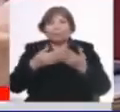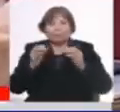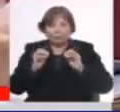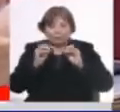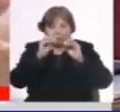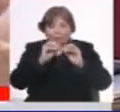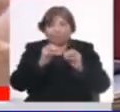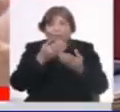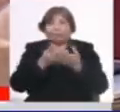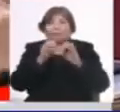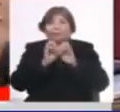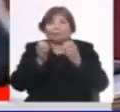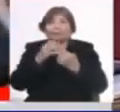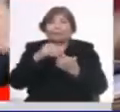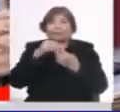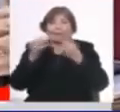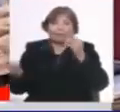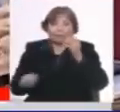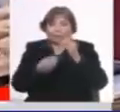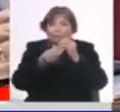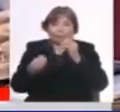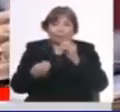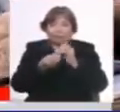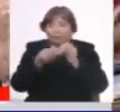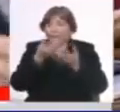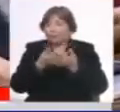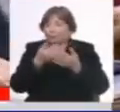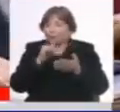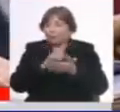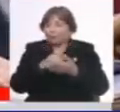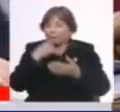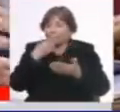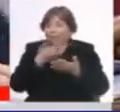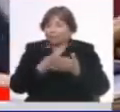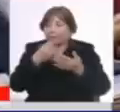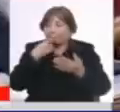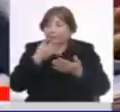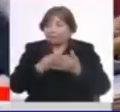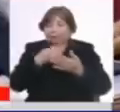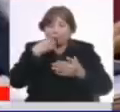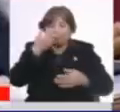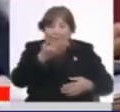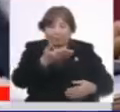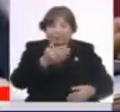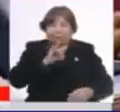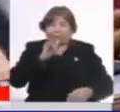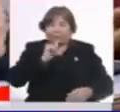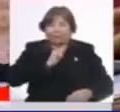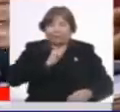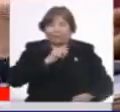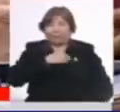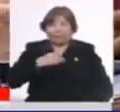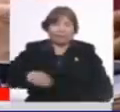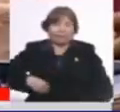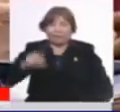van a mantener al equipo especial y lo van a reforzar, ¿no es cierto? Eso lo acaban de decir y también lo acaba de decir el propio ministro,